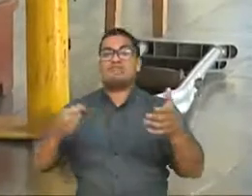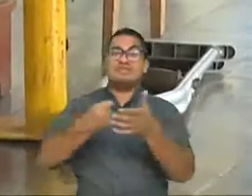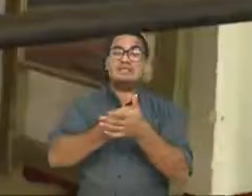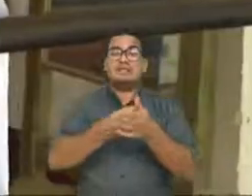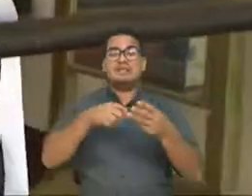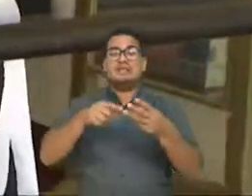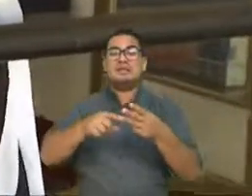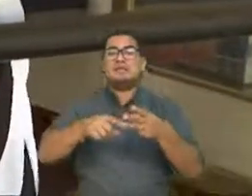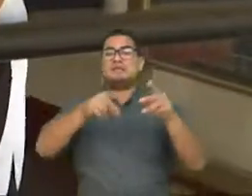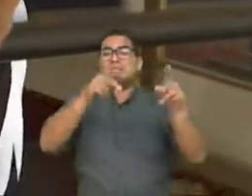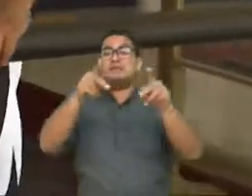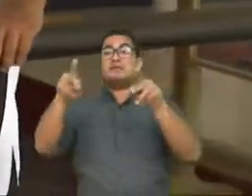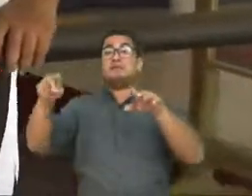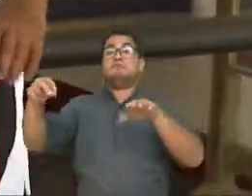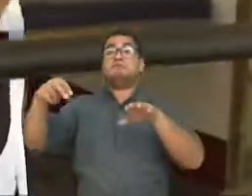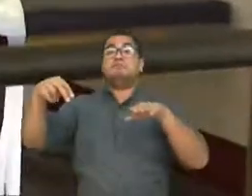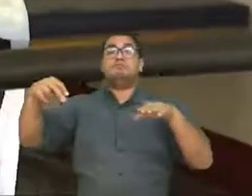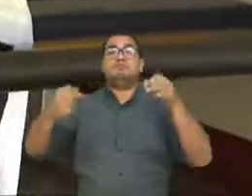peatonales.